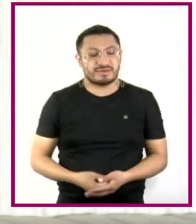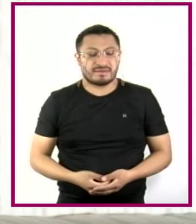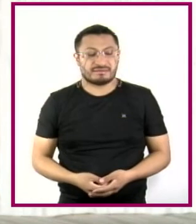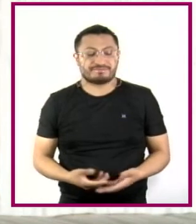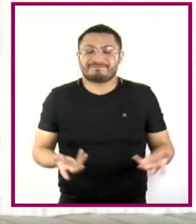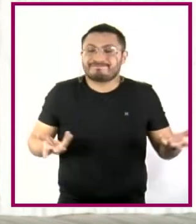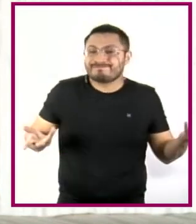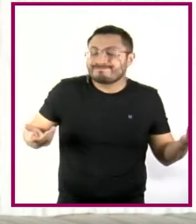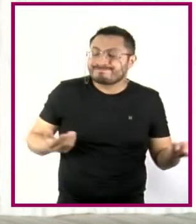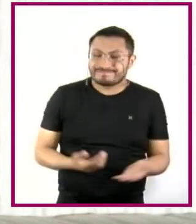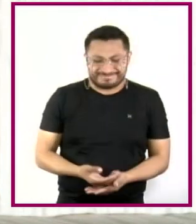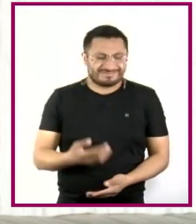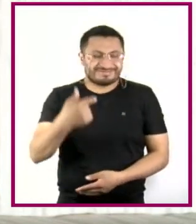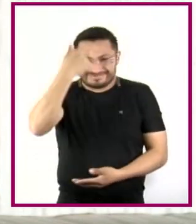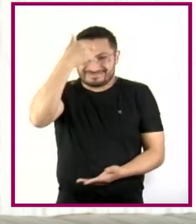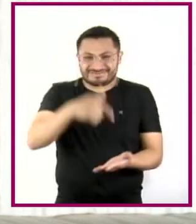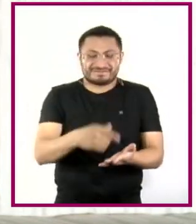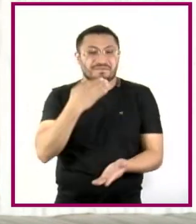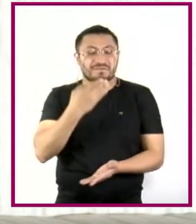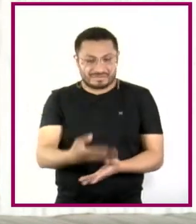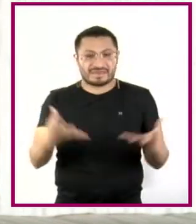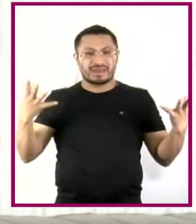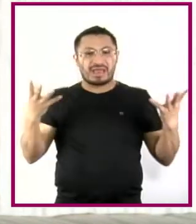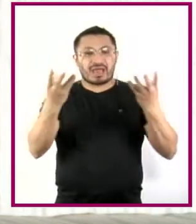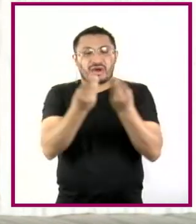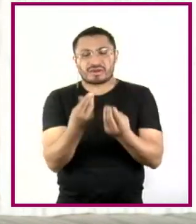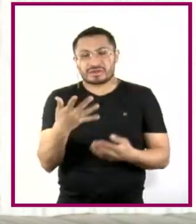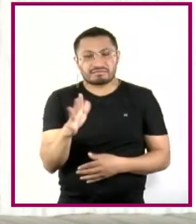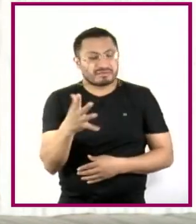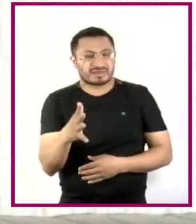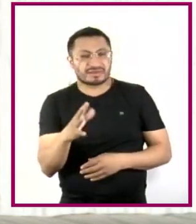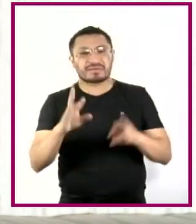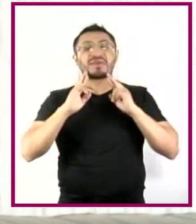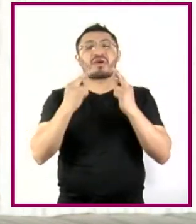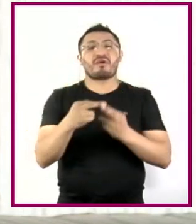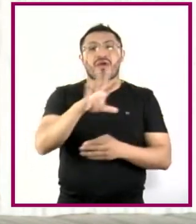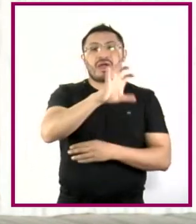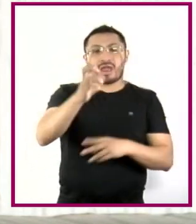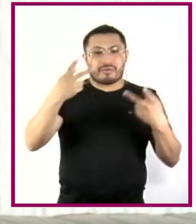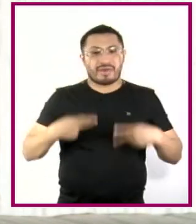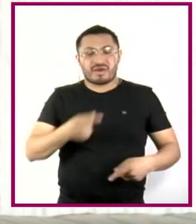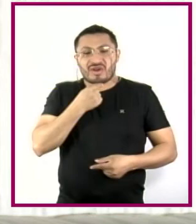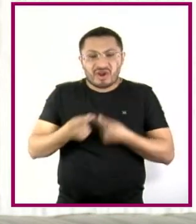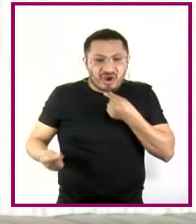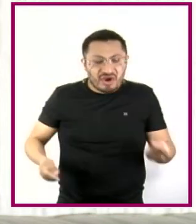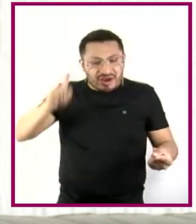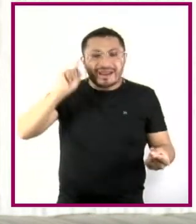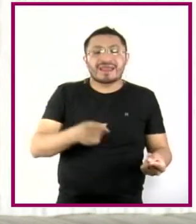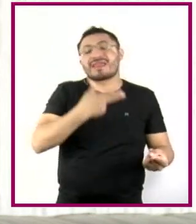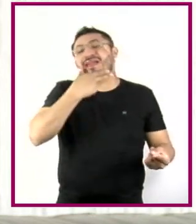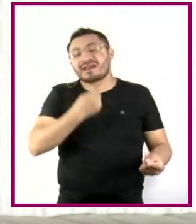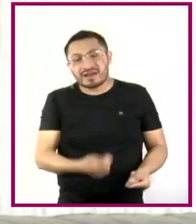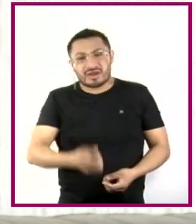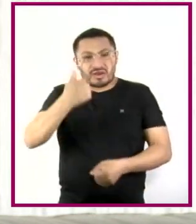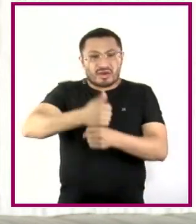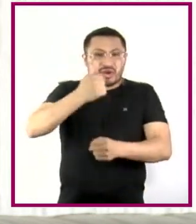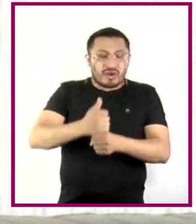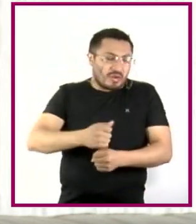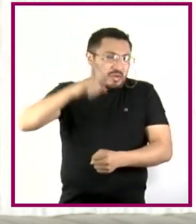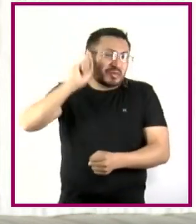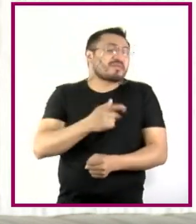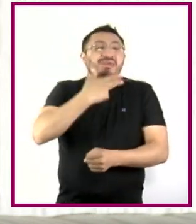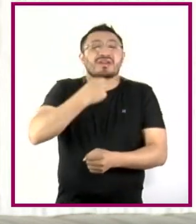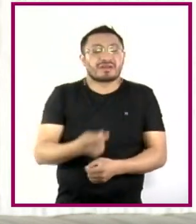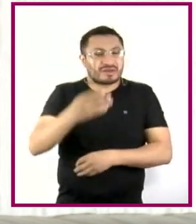Pues me fue bien, porque nos juntamos como 500 personas, desde niñas, niños, hasta abuelitas y abuelitos, y